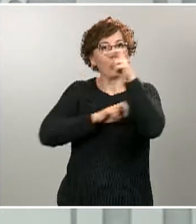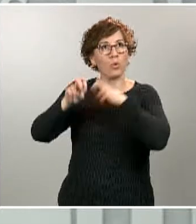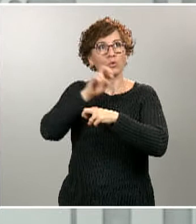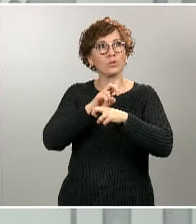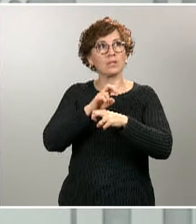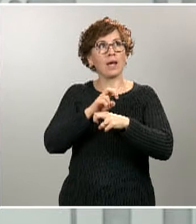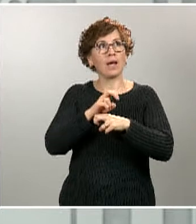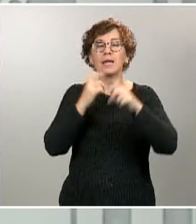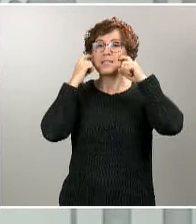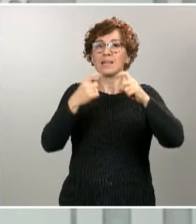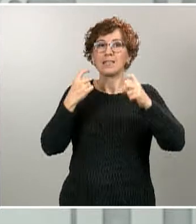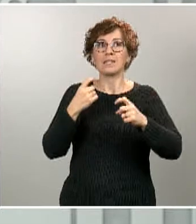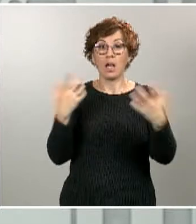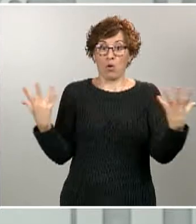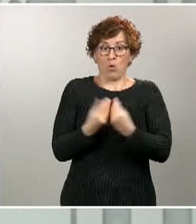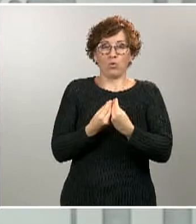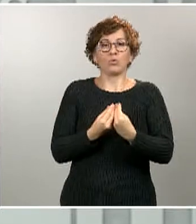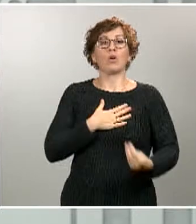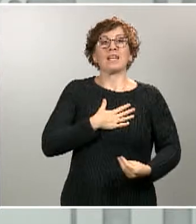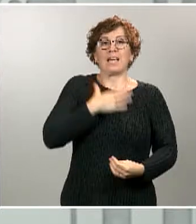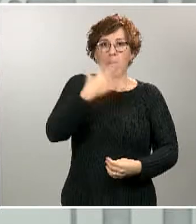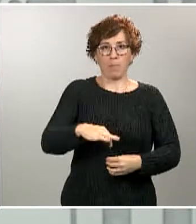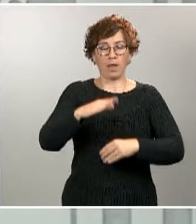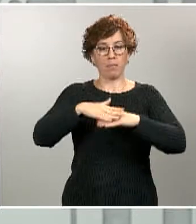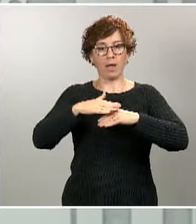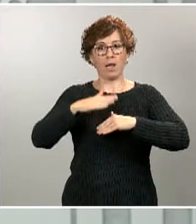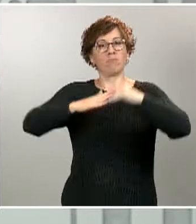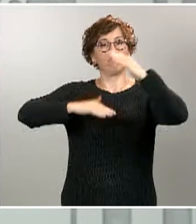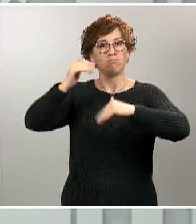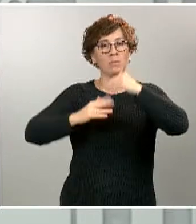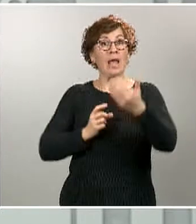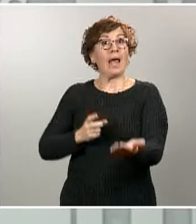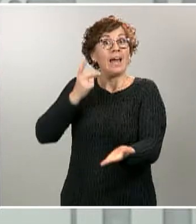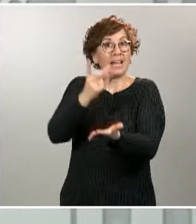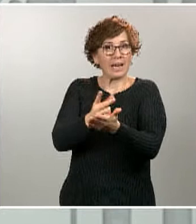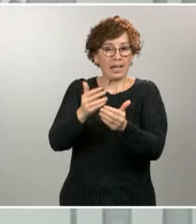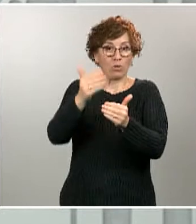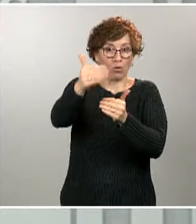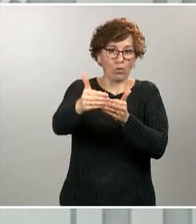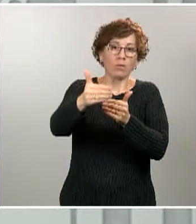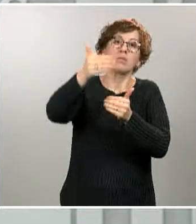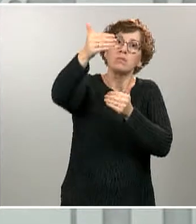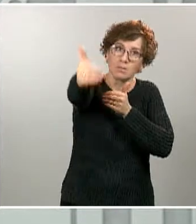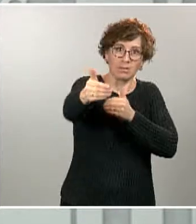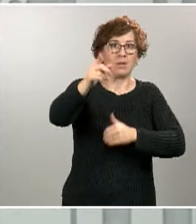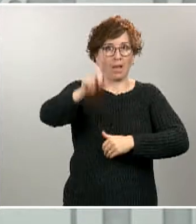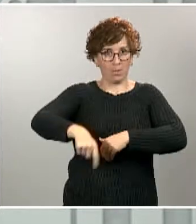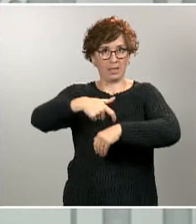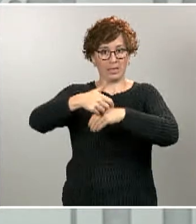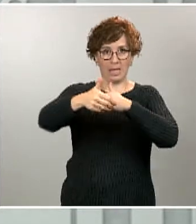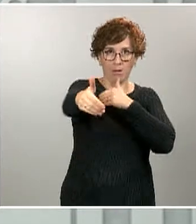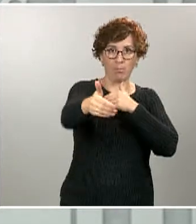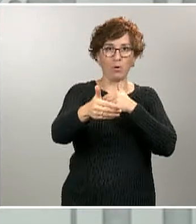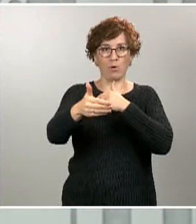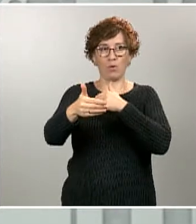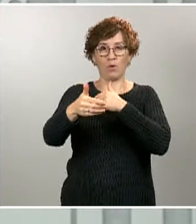de construir, de avanzar en los grandes retos que tenemos en el medio plazo como país. Por tanto, esa es la cuestión